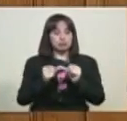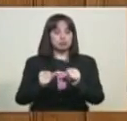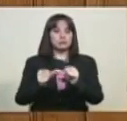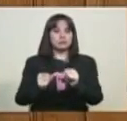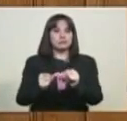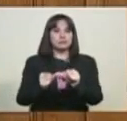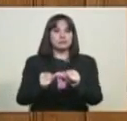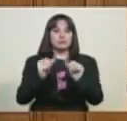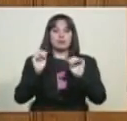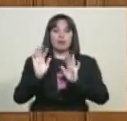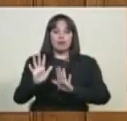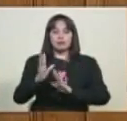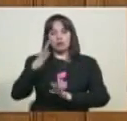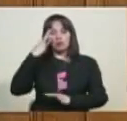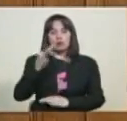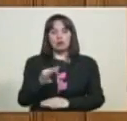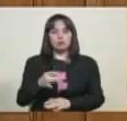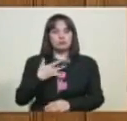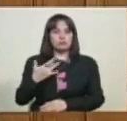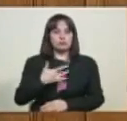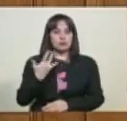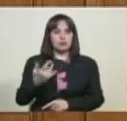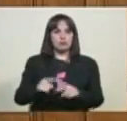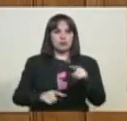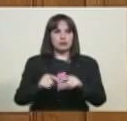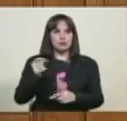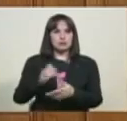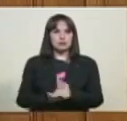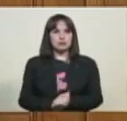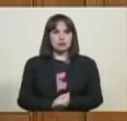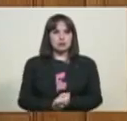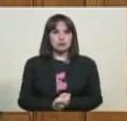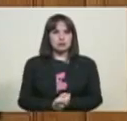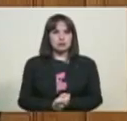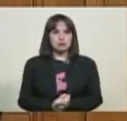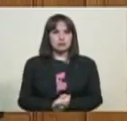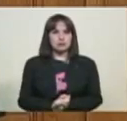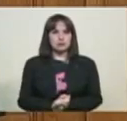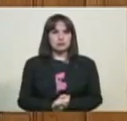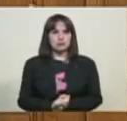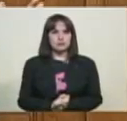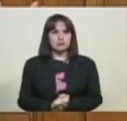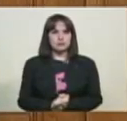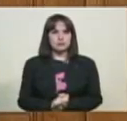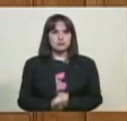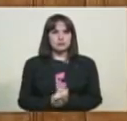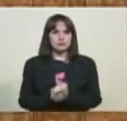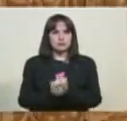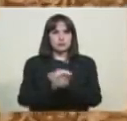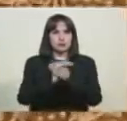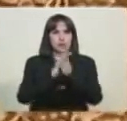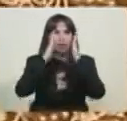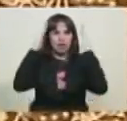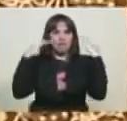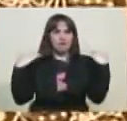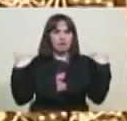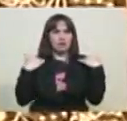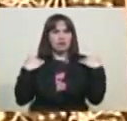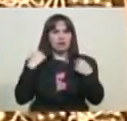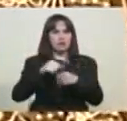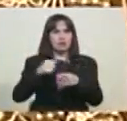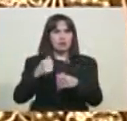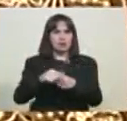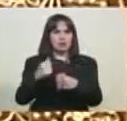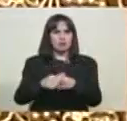creo, así lo siento en el corazón. Esa Chinita a quien besé y recibí de manos de